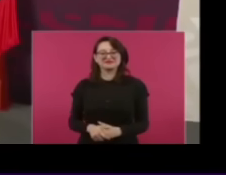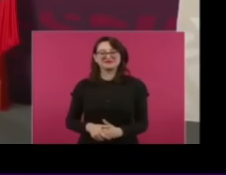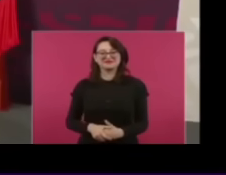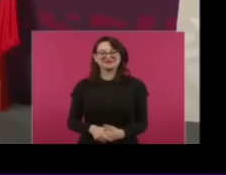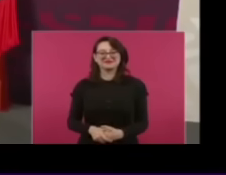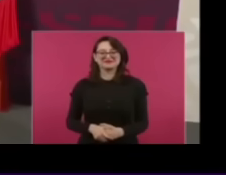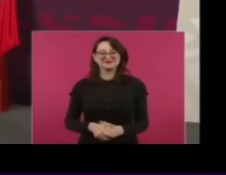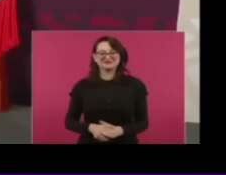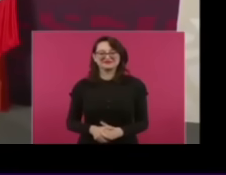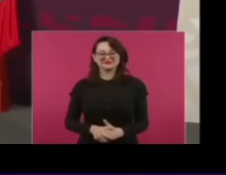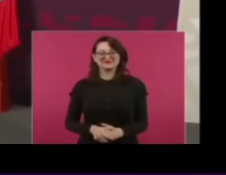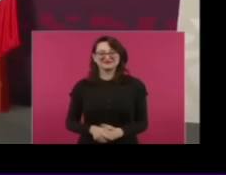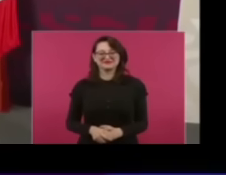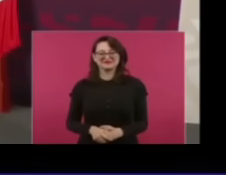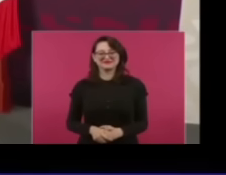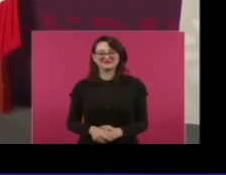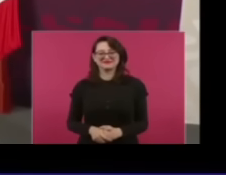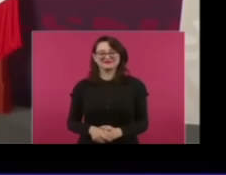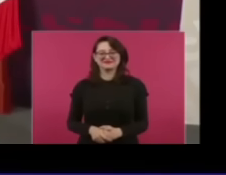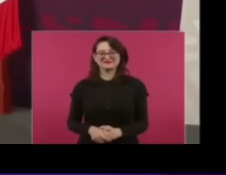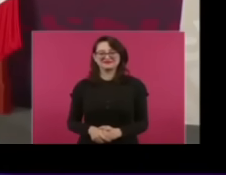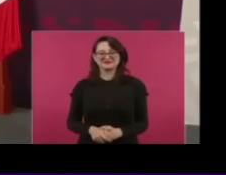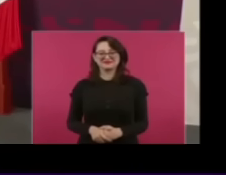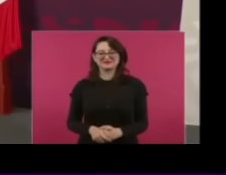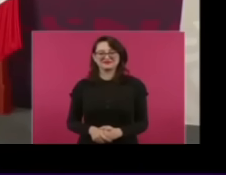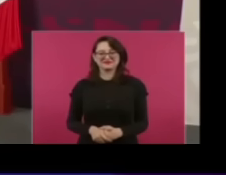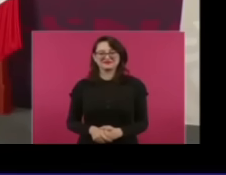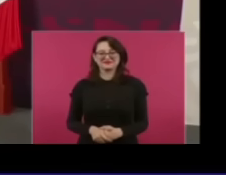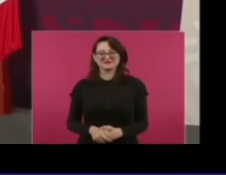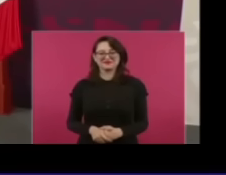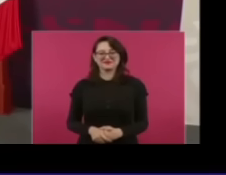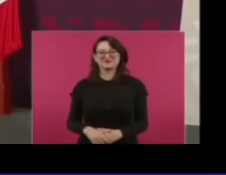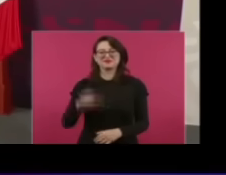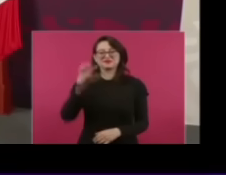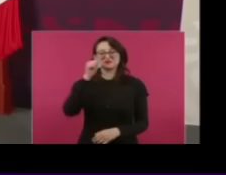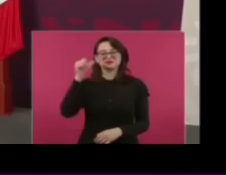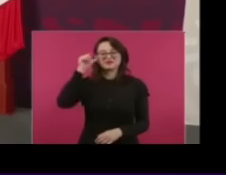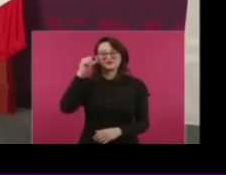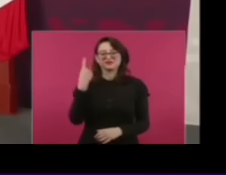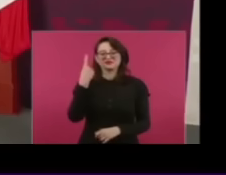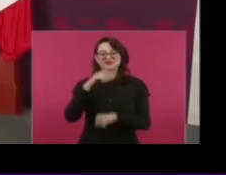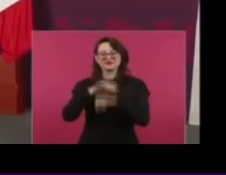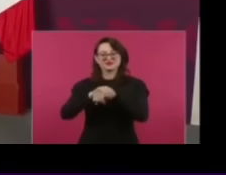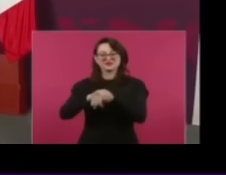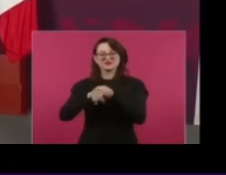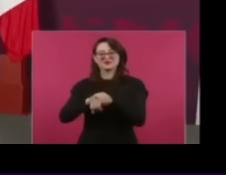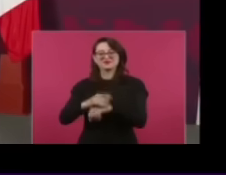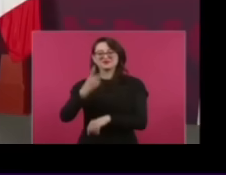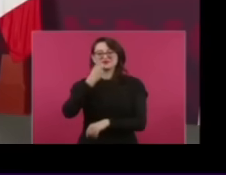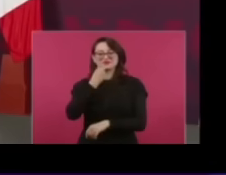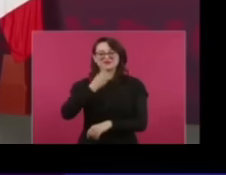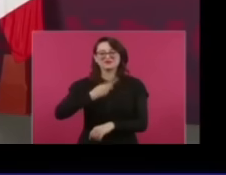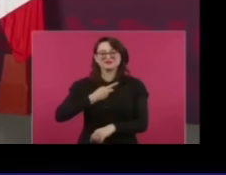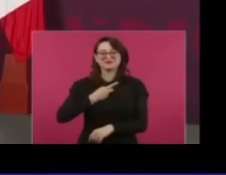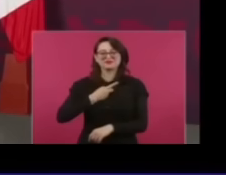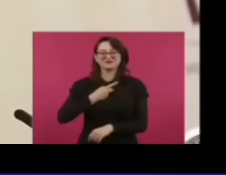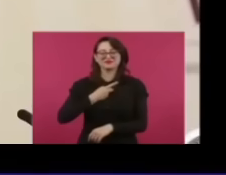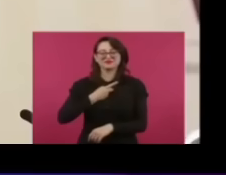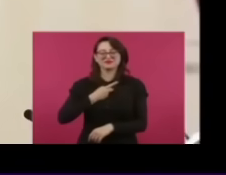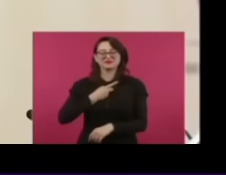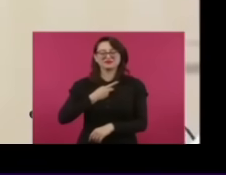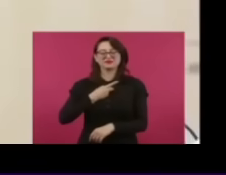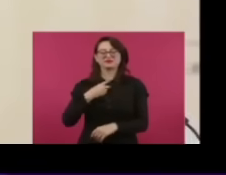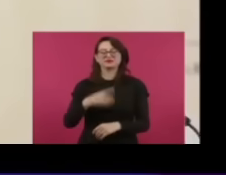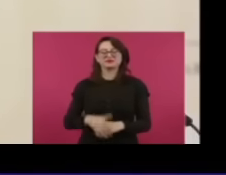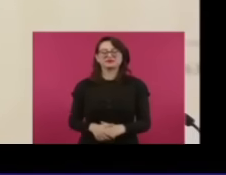oposición, toman temas sensibles para poder hacer de las suyas. Y como